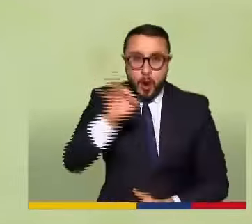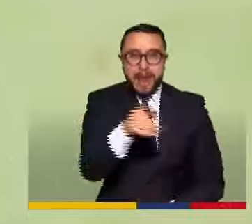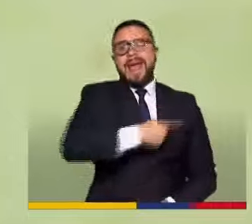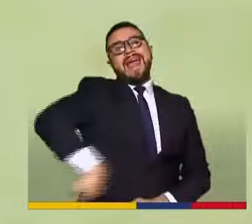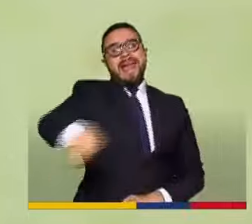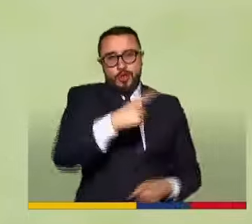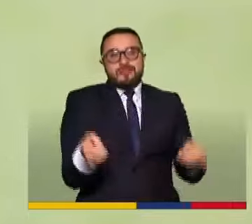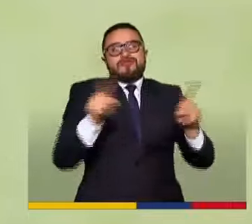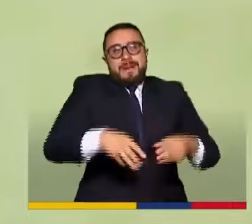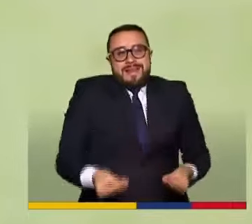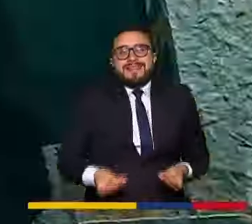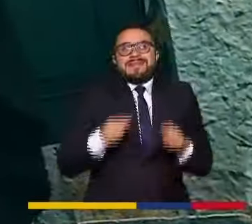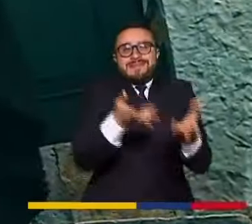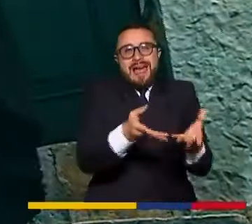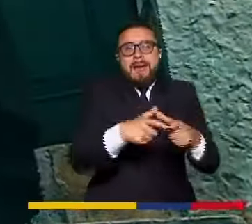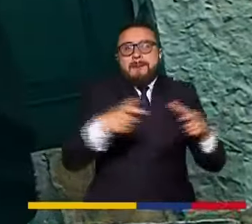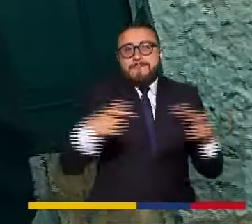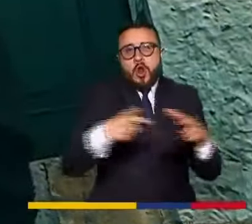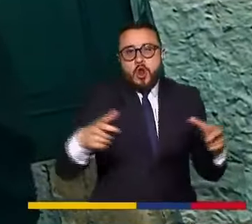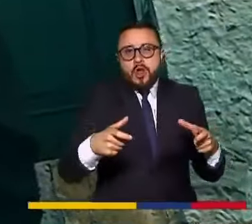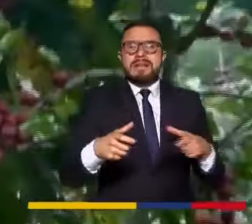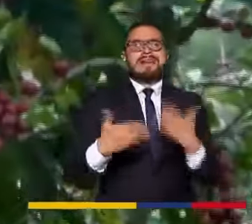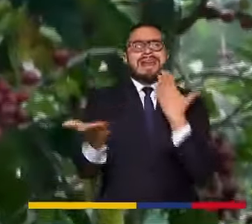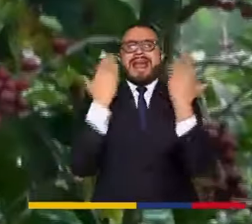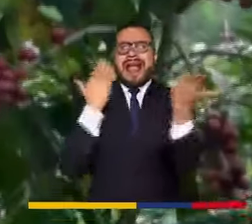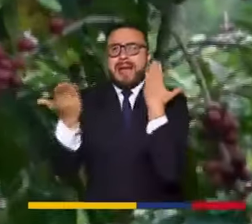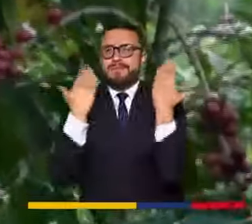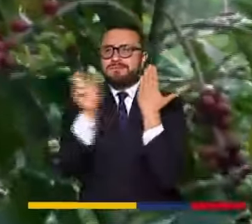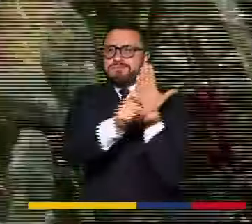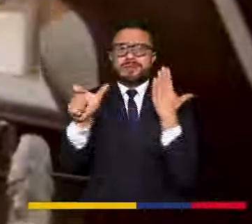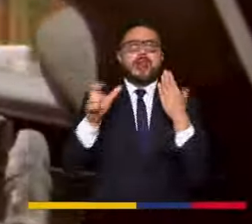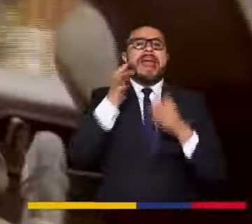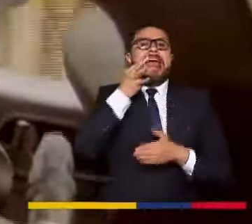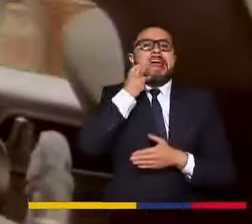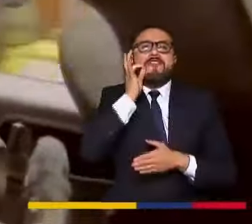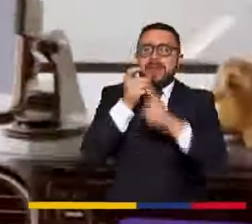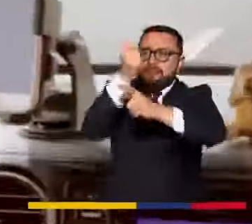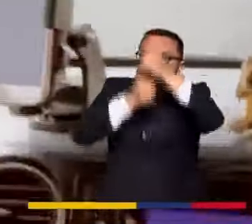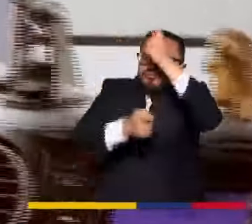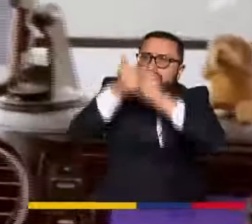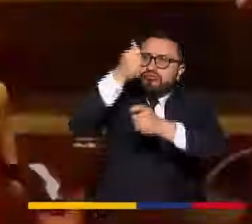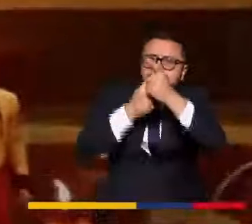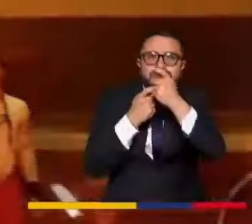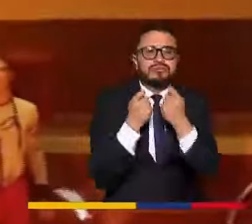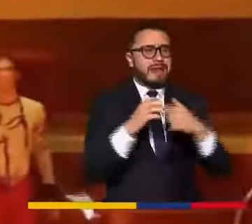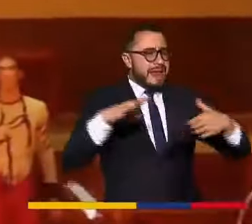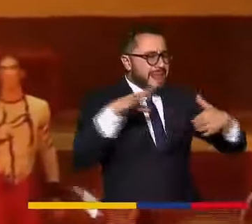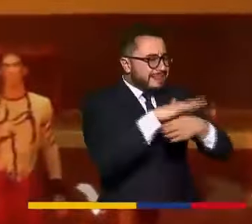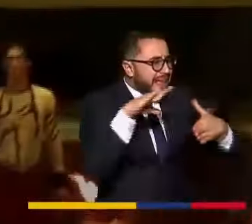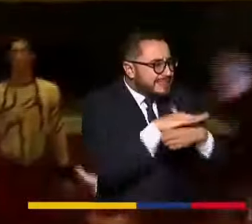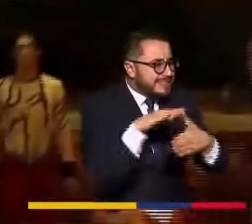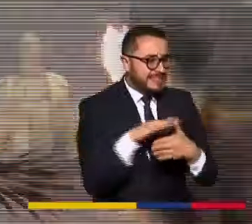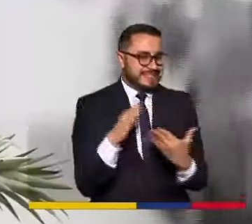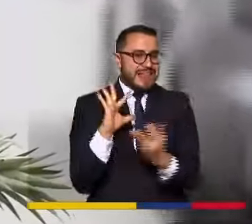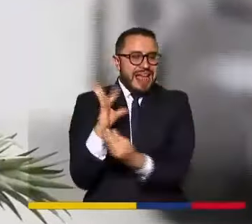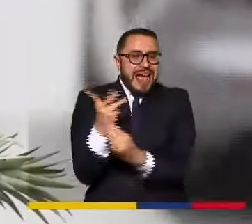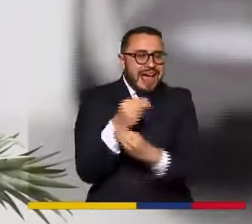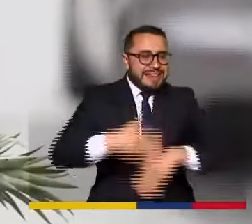pensión campesinos campesinas cafeteros taxistas artistas